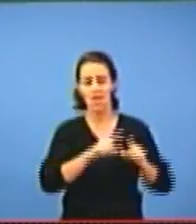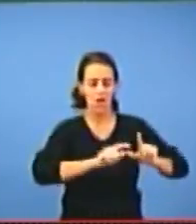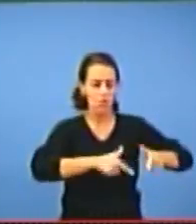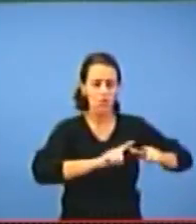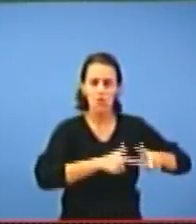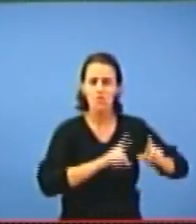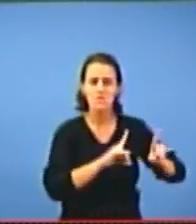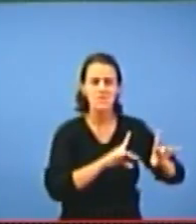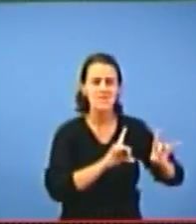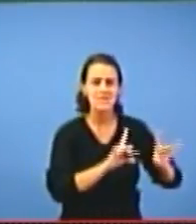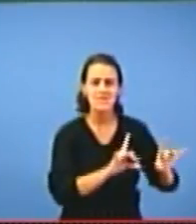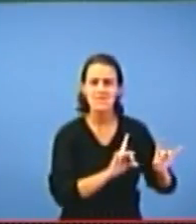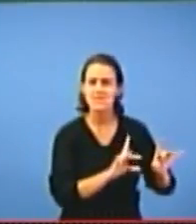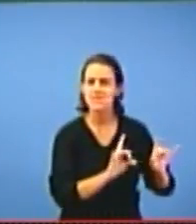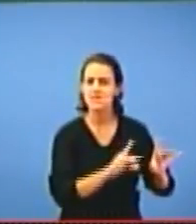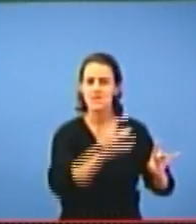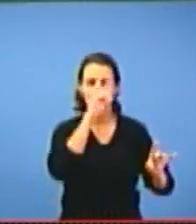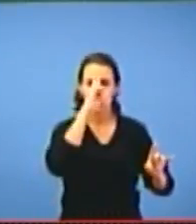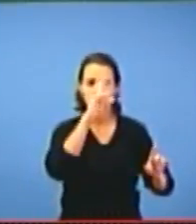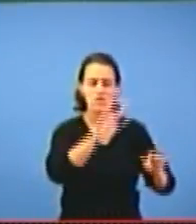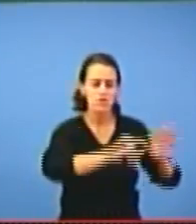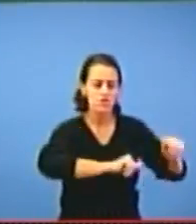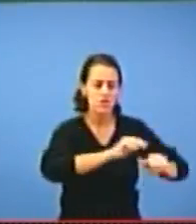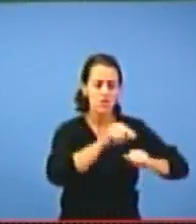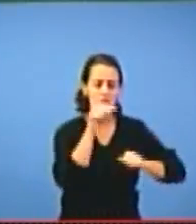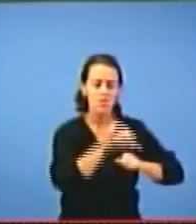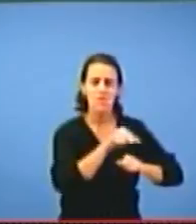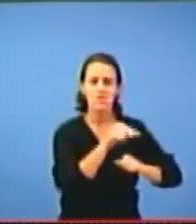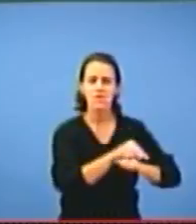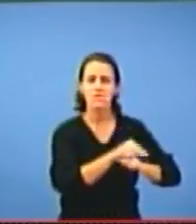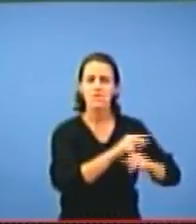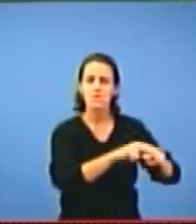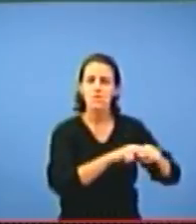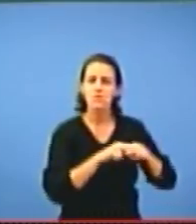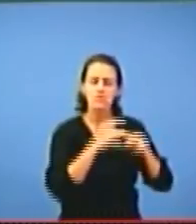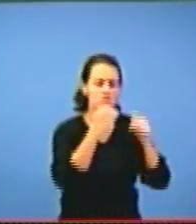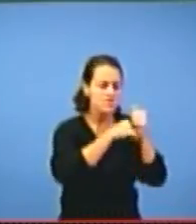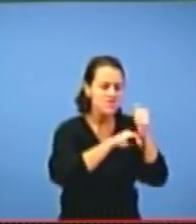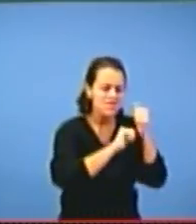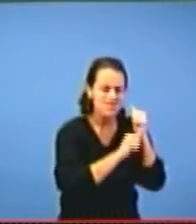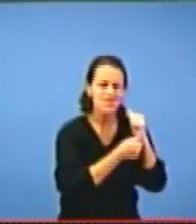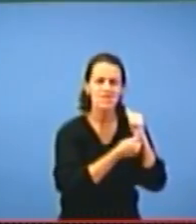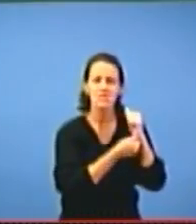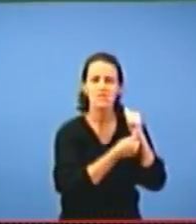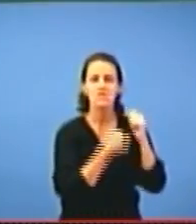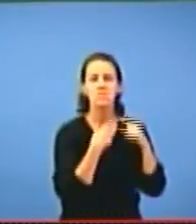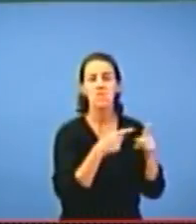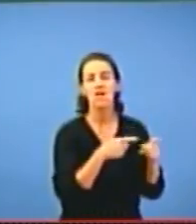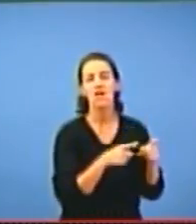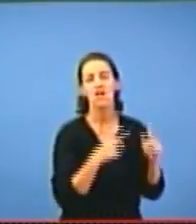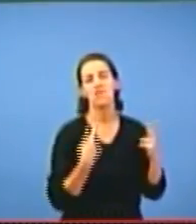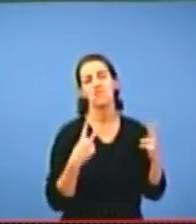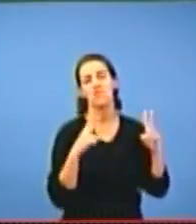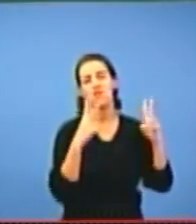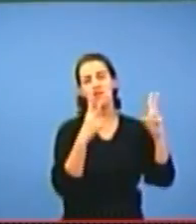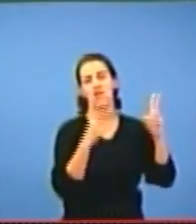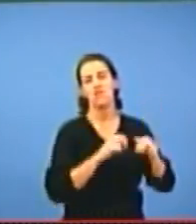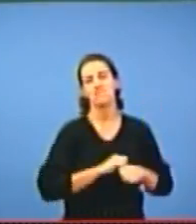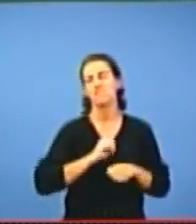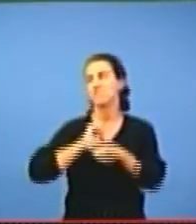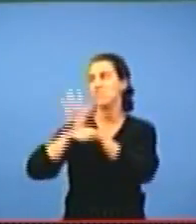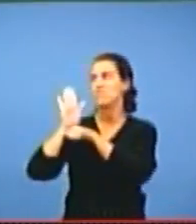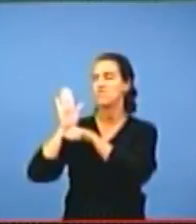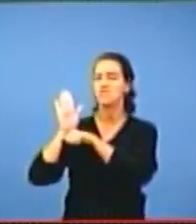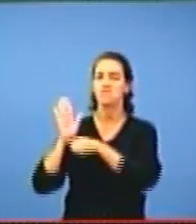todos los secretos del Señor, para oír la voz del Señor, para tener un culto, para ser perdonados. Y no habían valorado la profecía. La profecía se